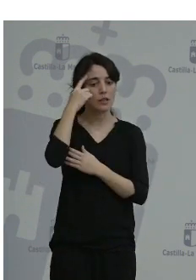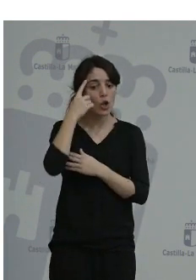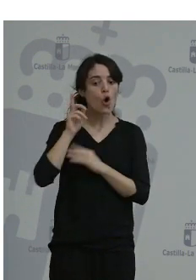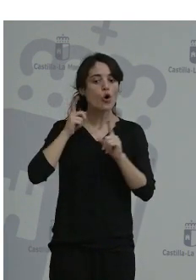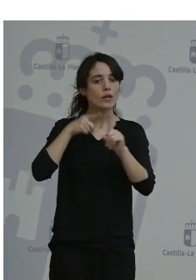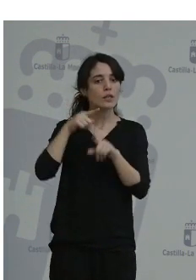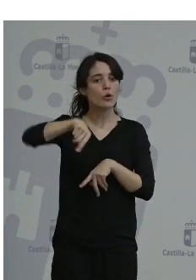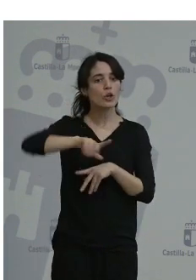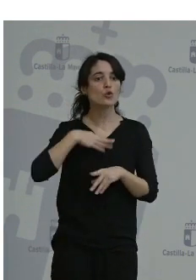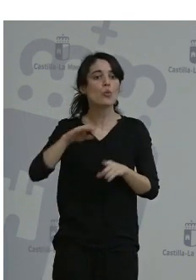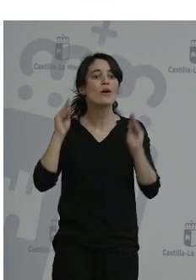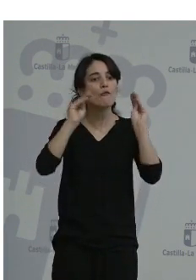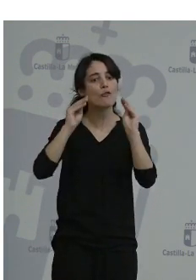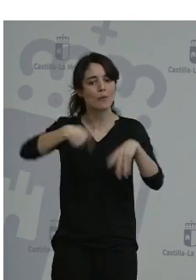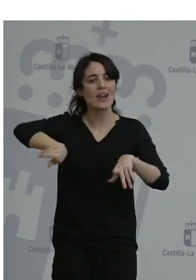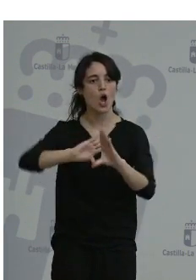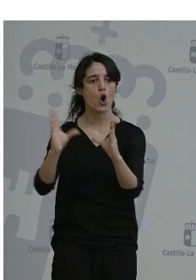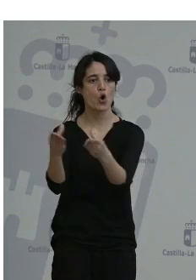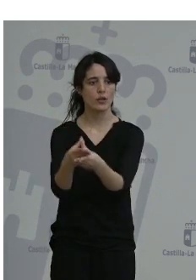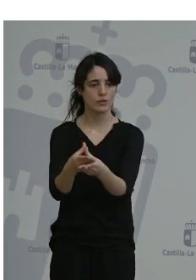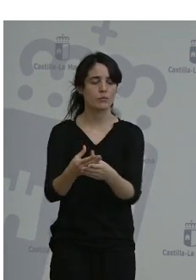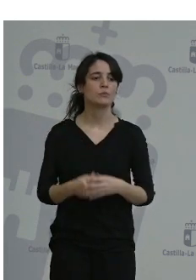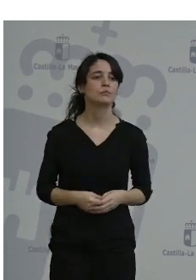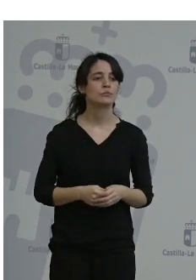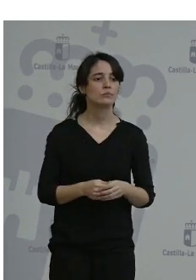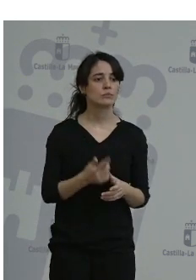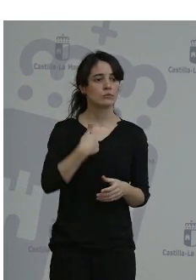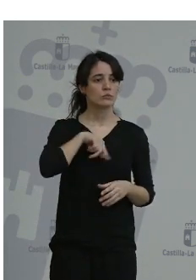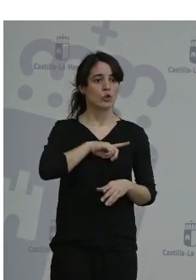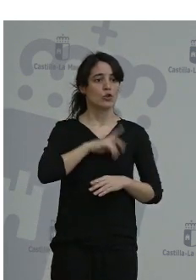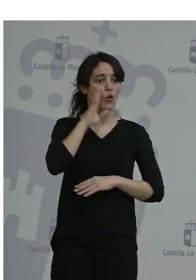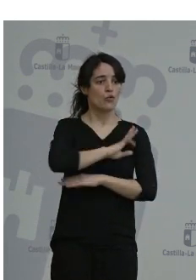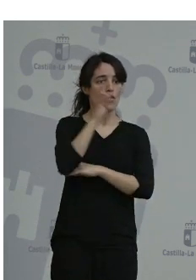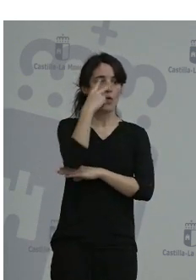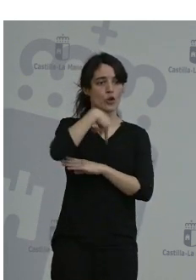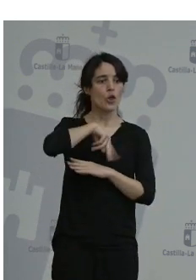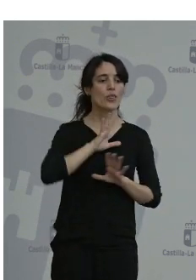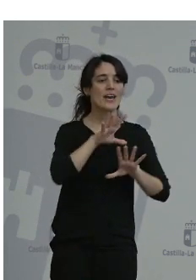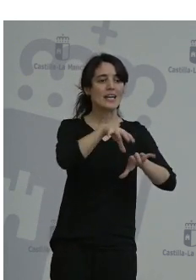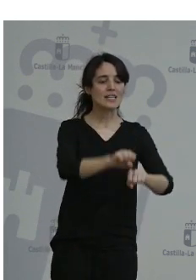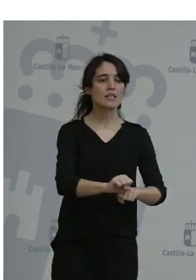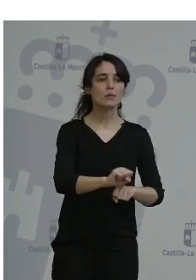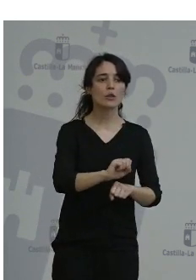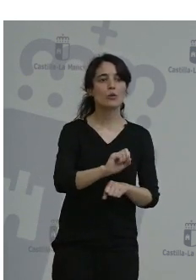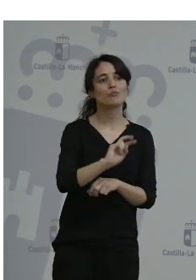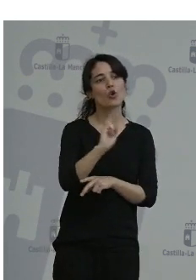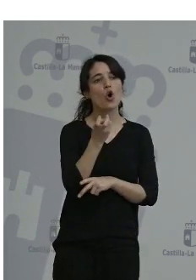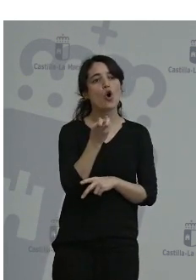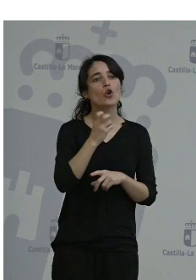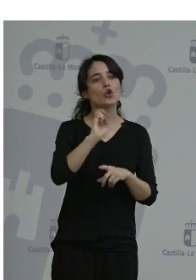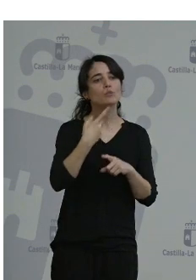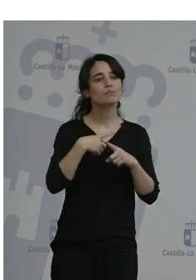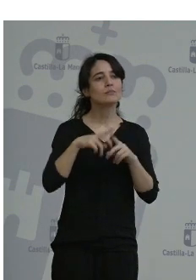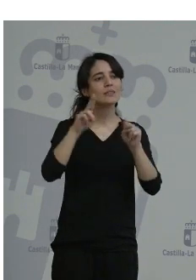formar a este colectivo. Reservándonos nosotros, como Fundación 11, un segundo aspecto de formación ya más